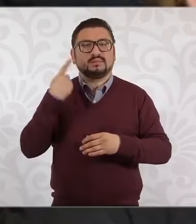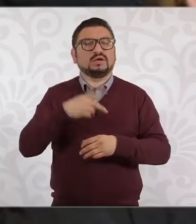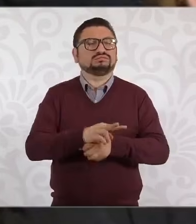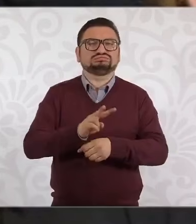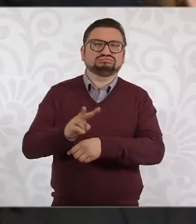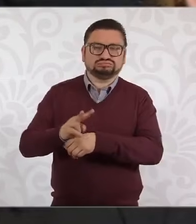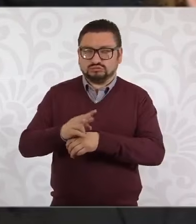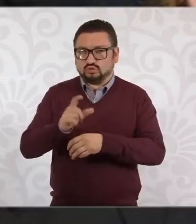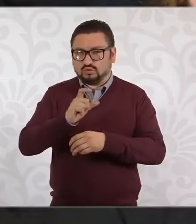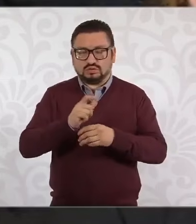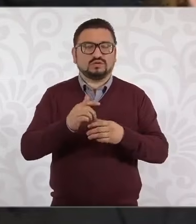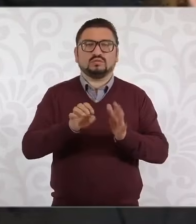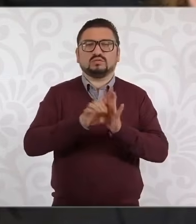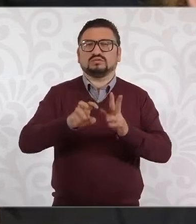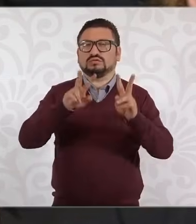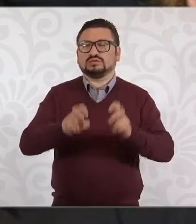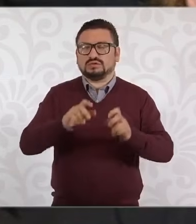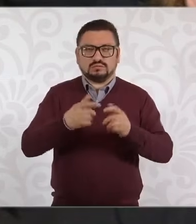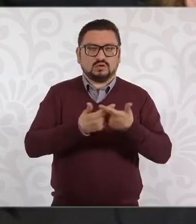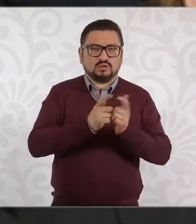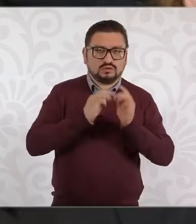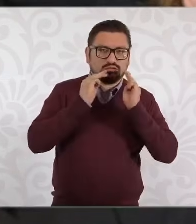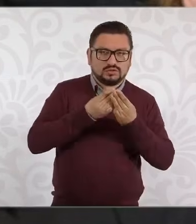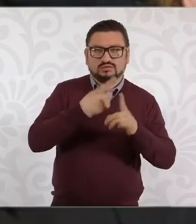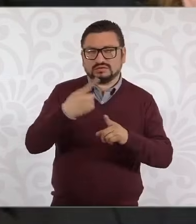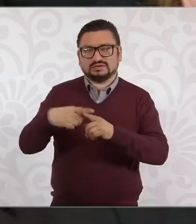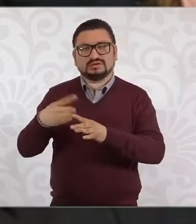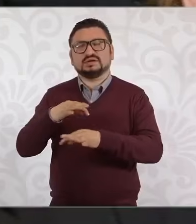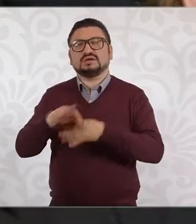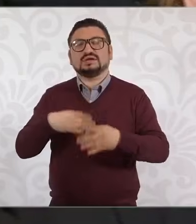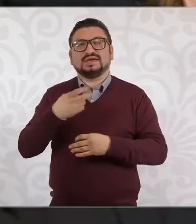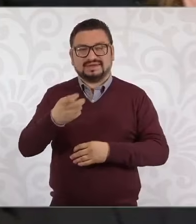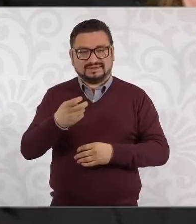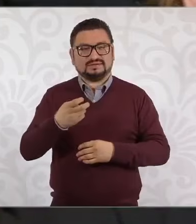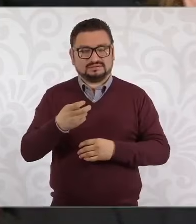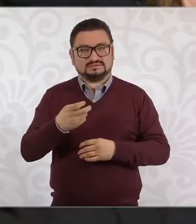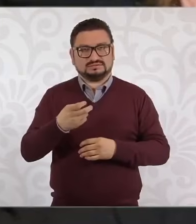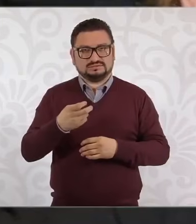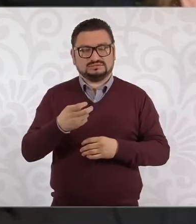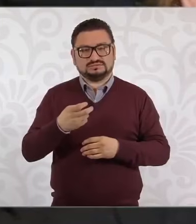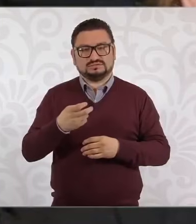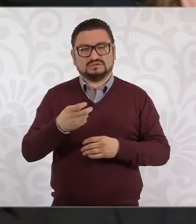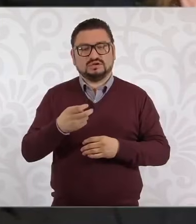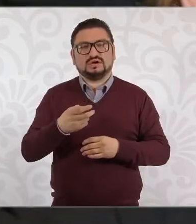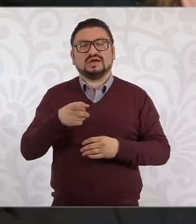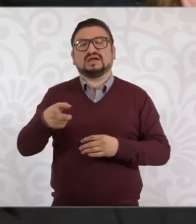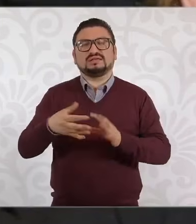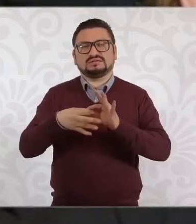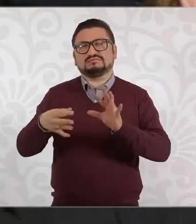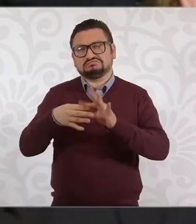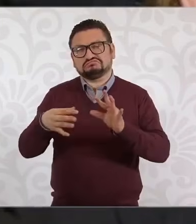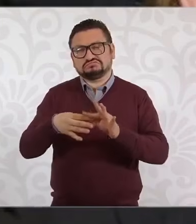temas de delincuencia organizada, y que eso era una situación, bueno, de entrada señalaban el tema de